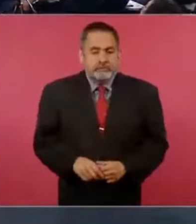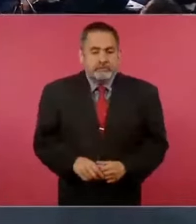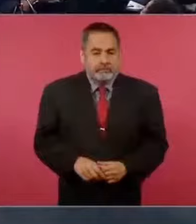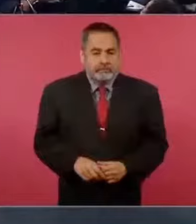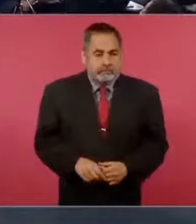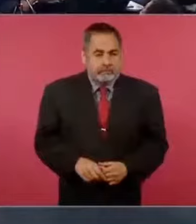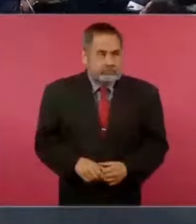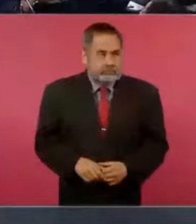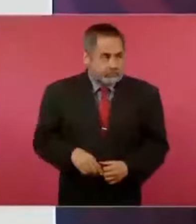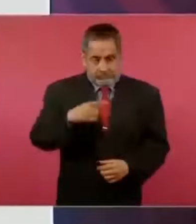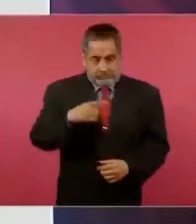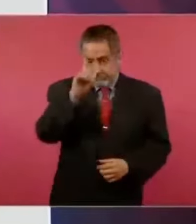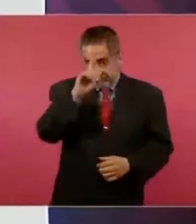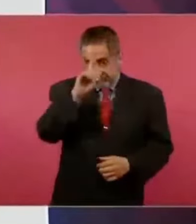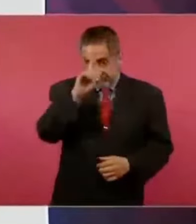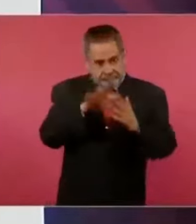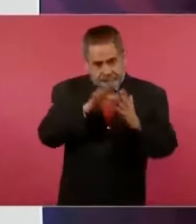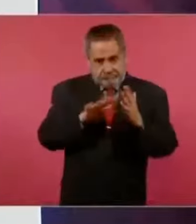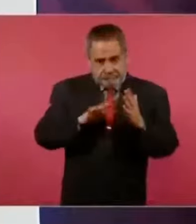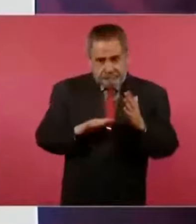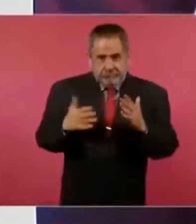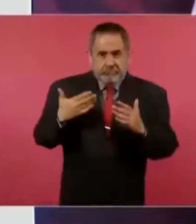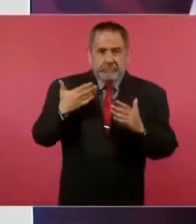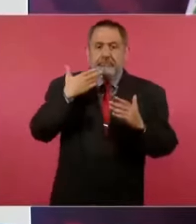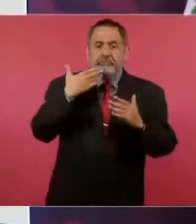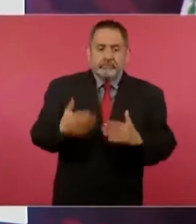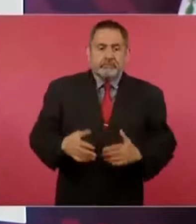Se los recomiendo.